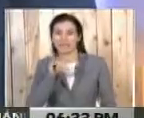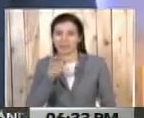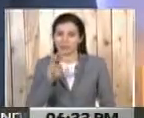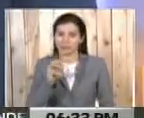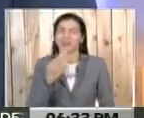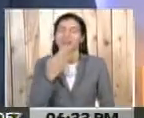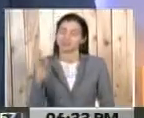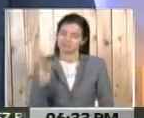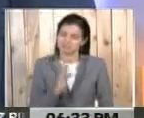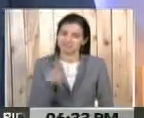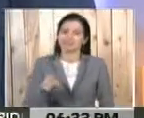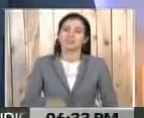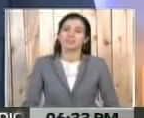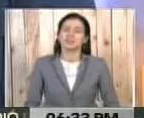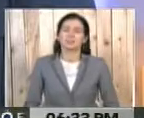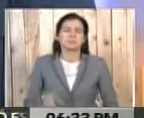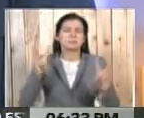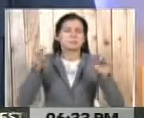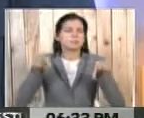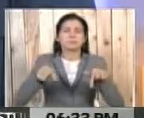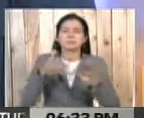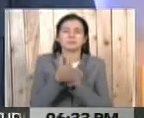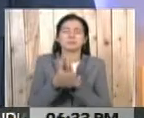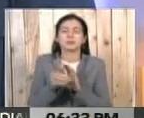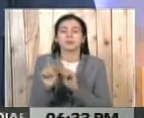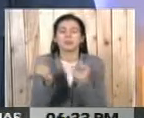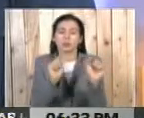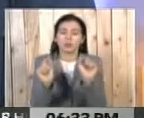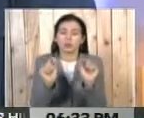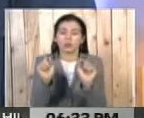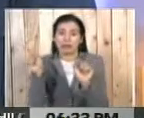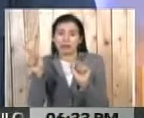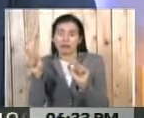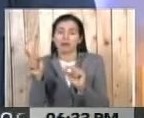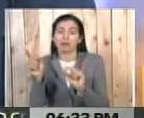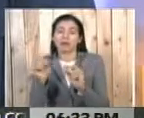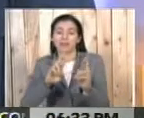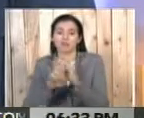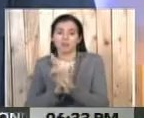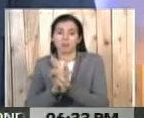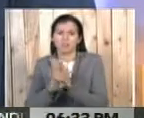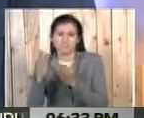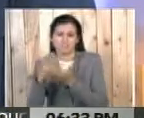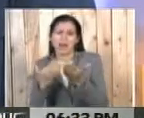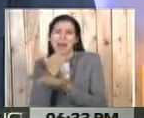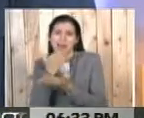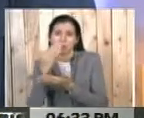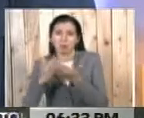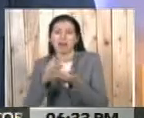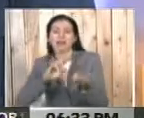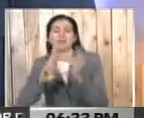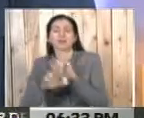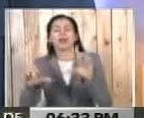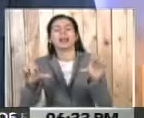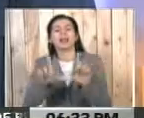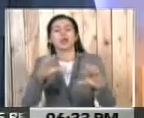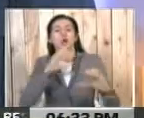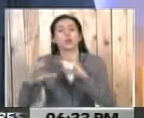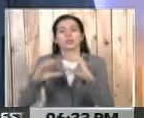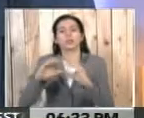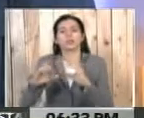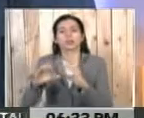Vamos a hablar de la, en primera discusión, la aprobación de la reforma parcial de la ley de telecomunicaciones. ¿Cuántos artículos